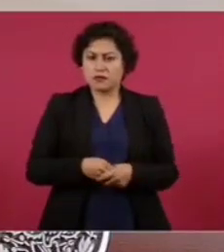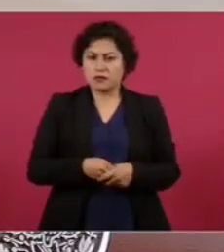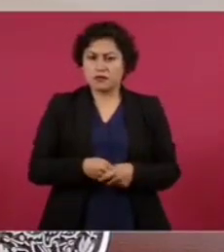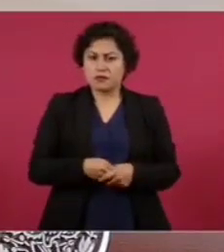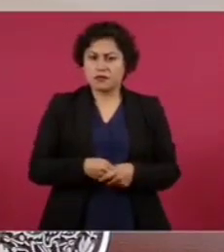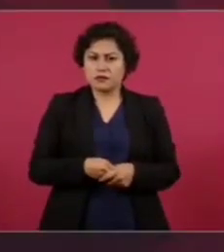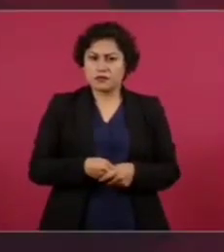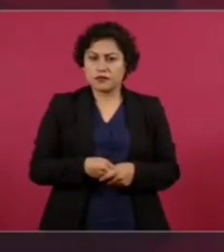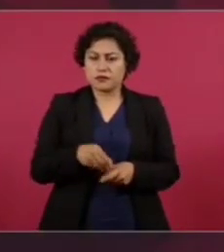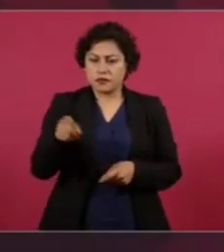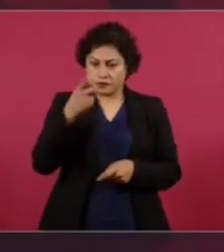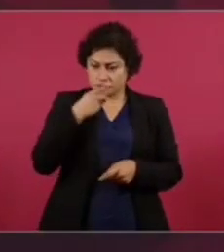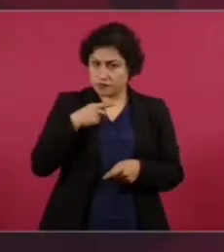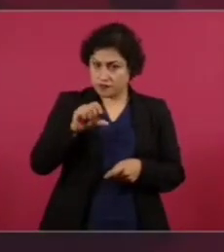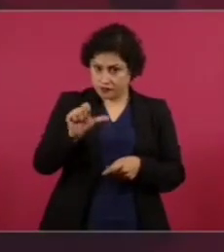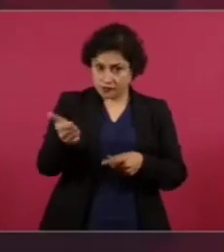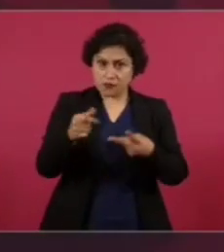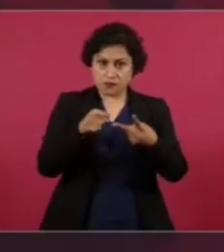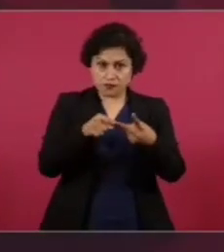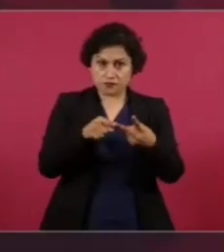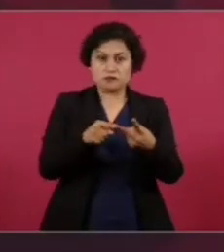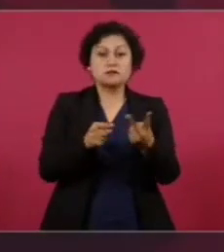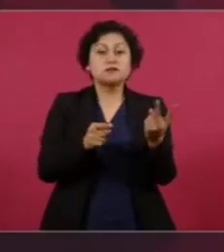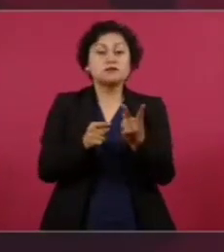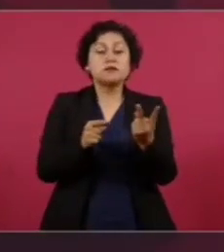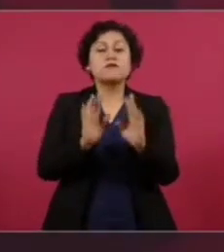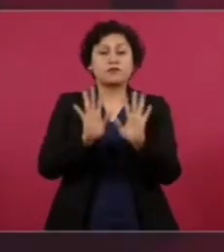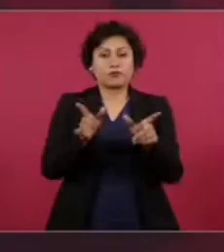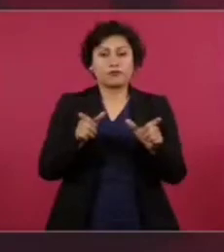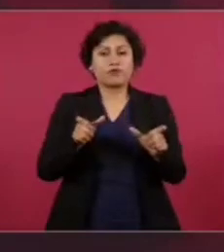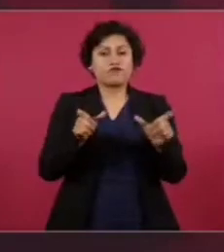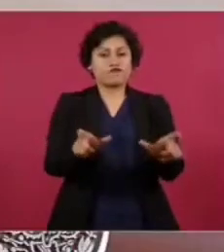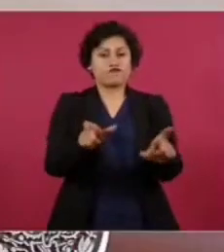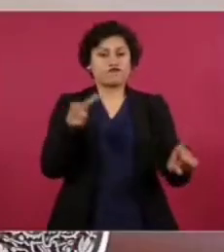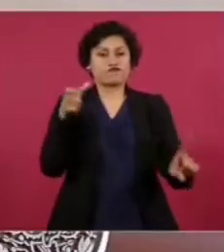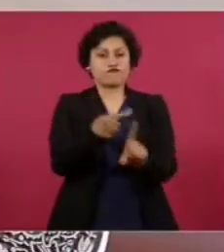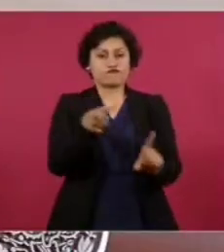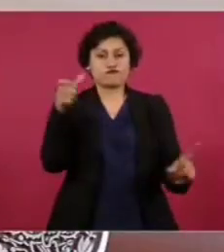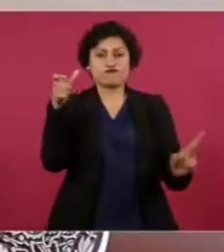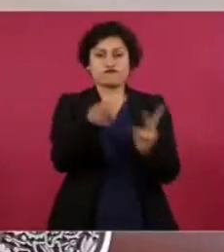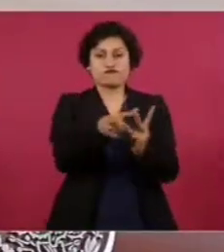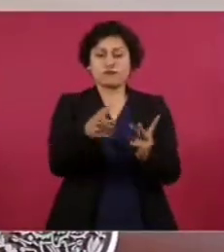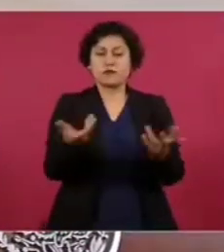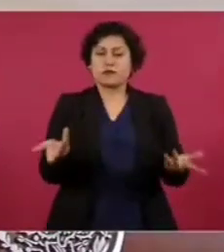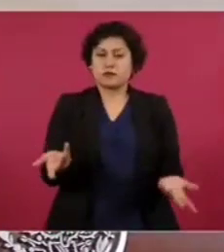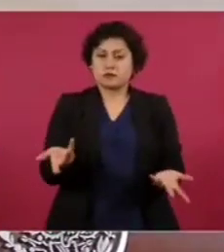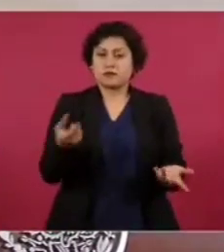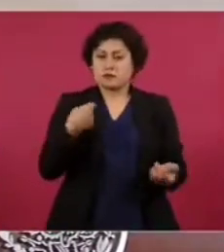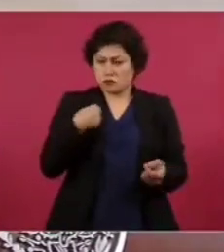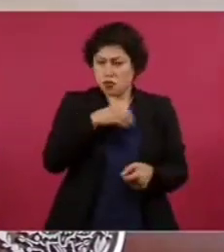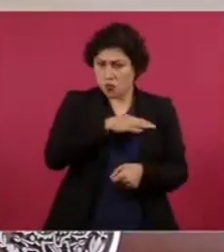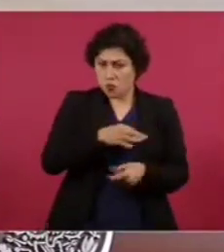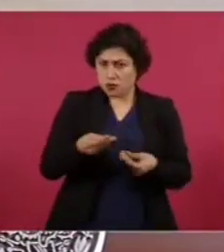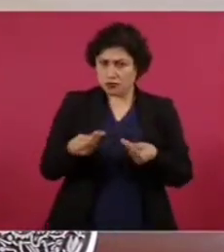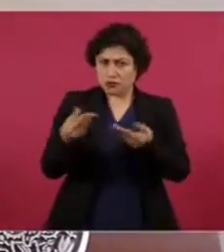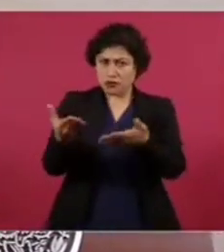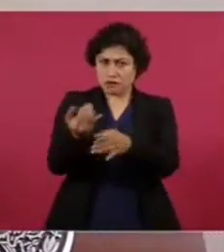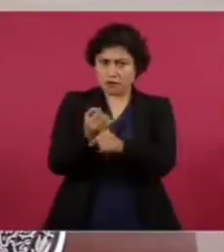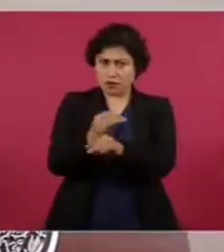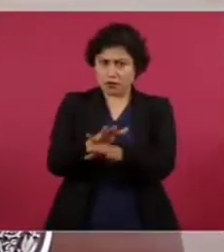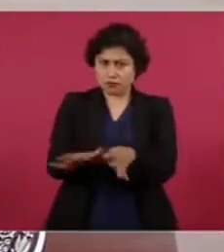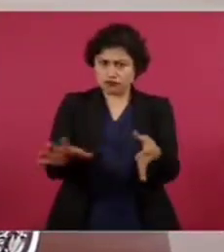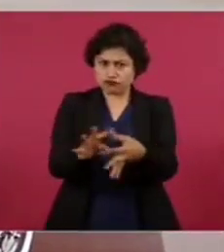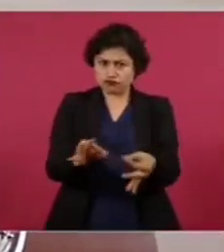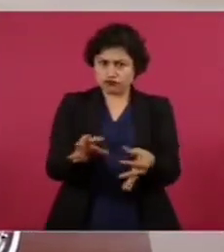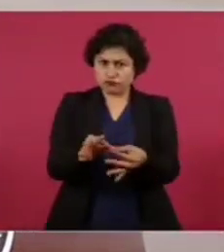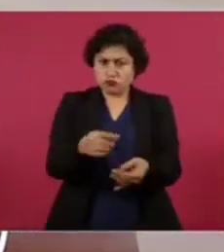En los dos casos, protección. ¿Sí? Y le podría yo dar al detalle, ¿sí?, sobre lo que